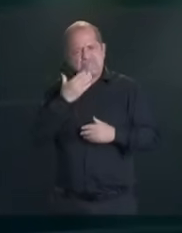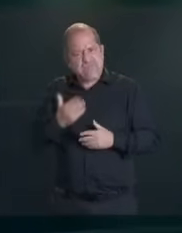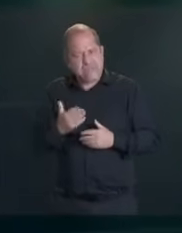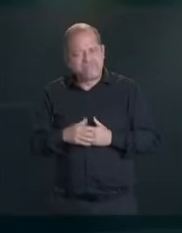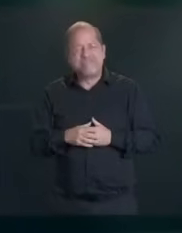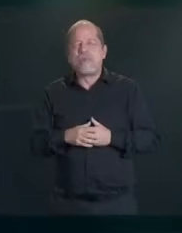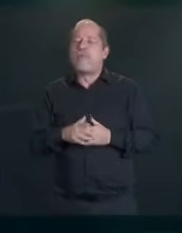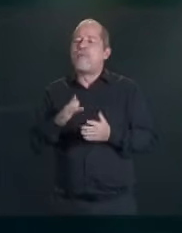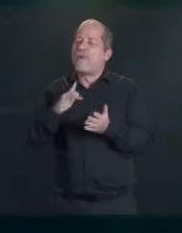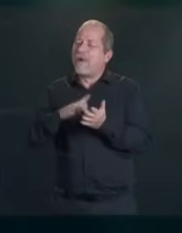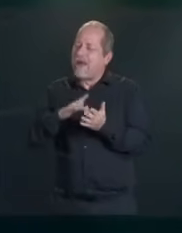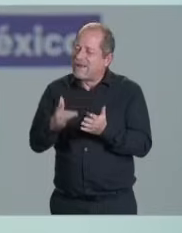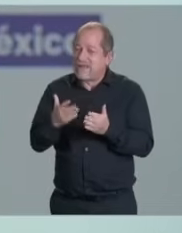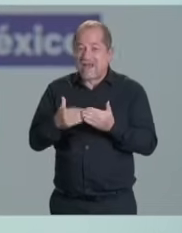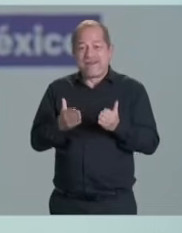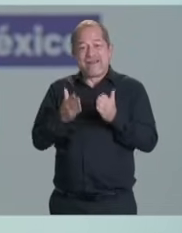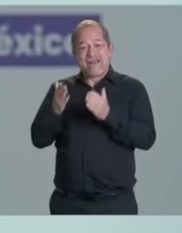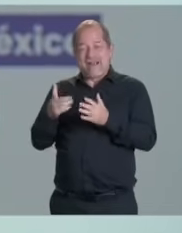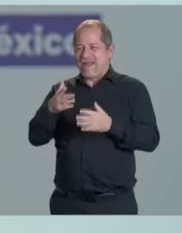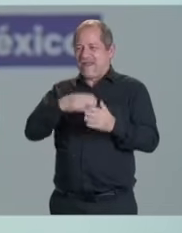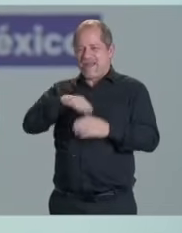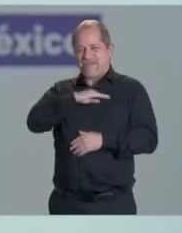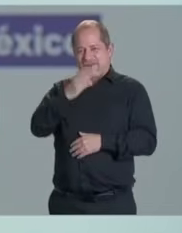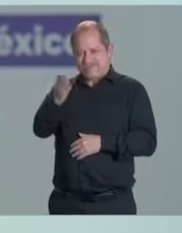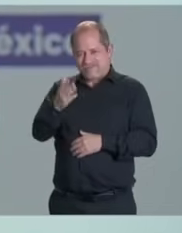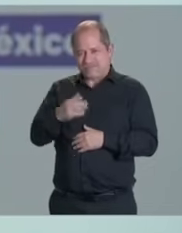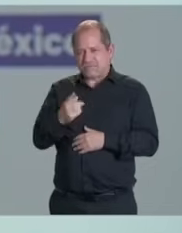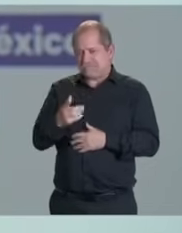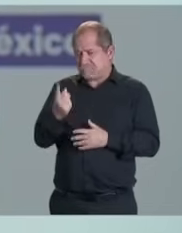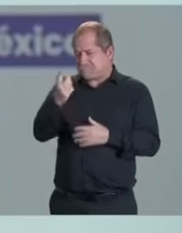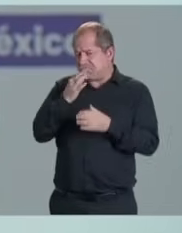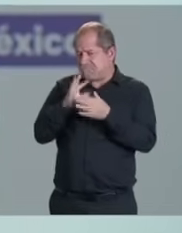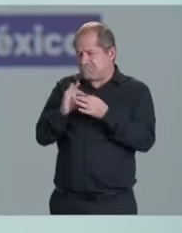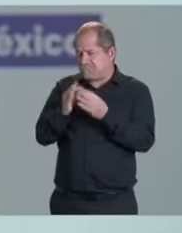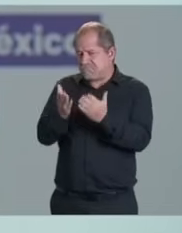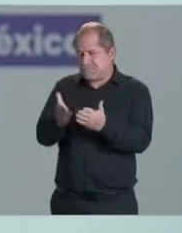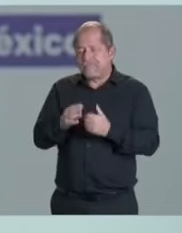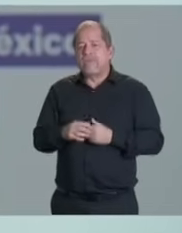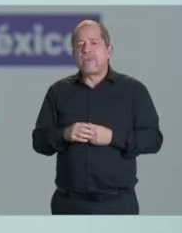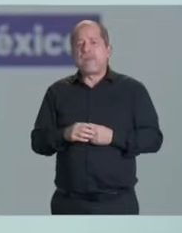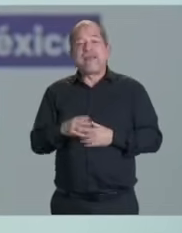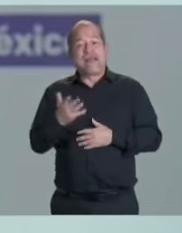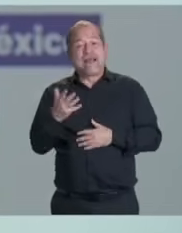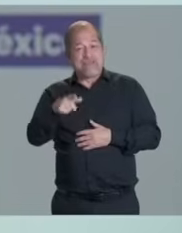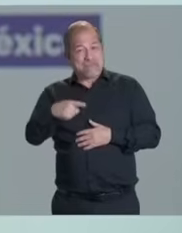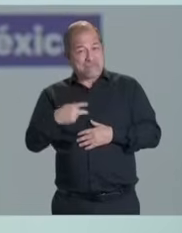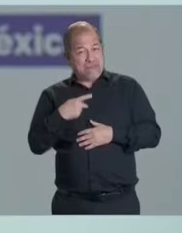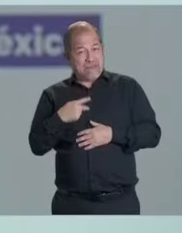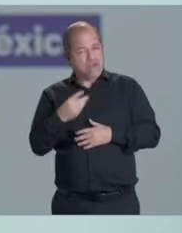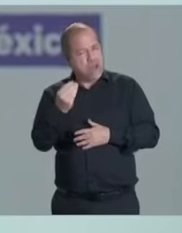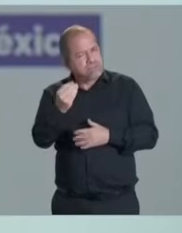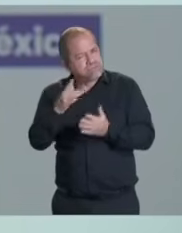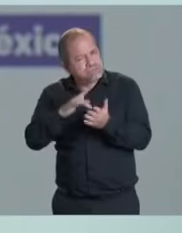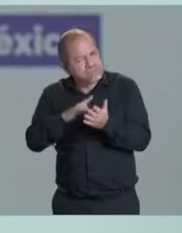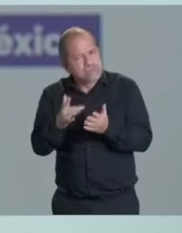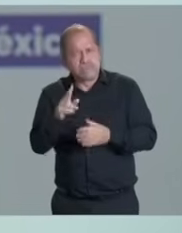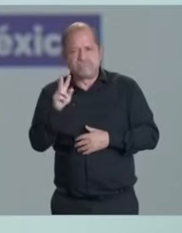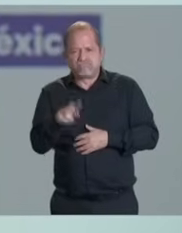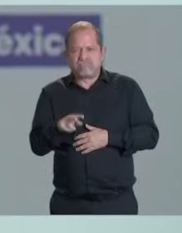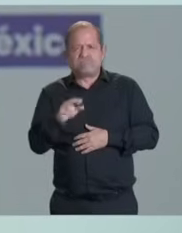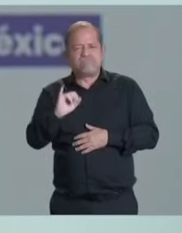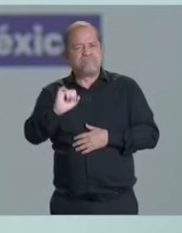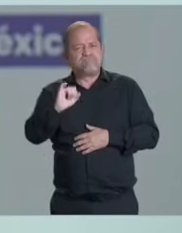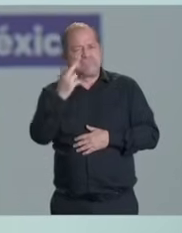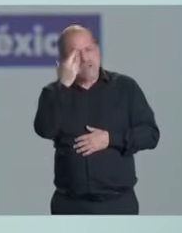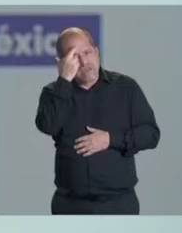Claudia Sheinbaum. Jocelyn, gracias por tu pregunta. En efecto, uno de los temas más importantes que no se ha